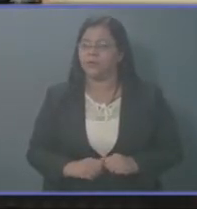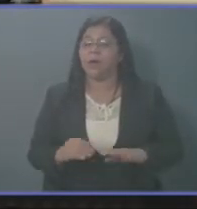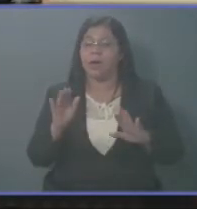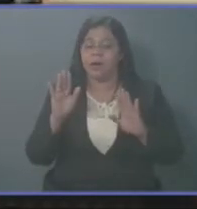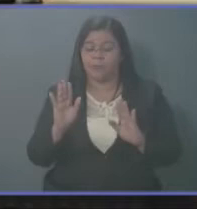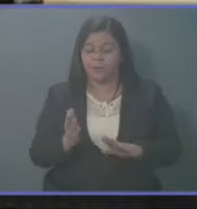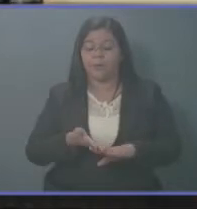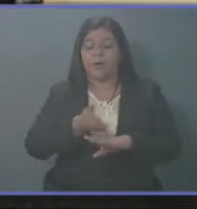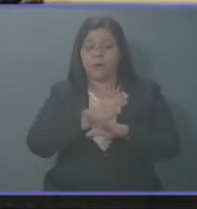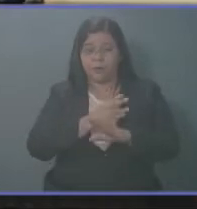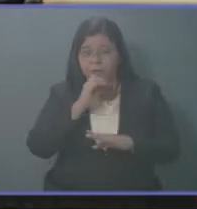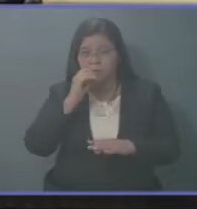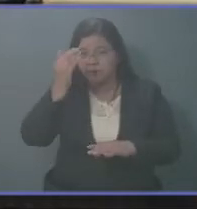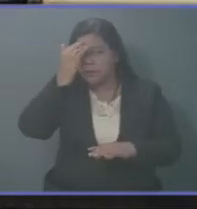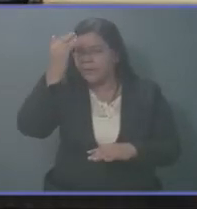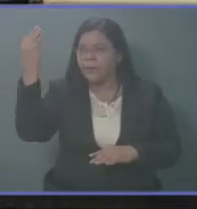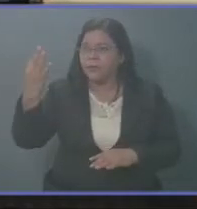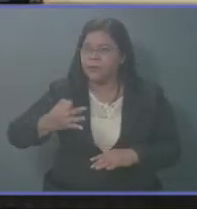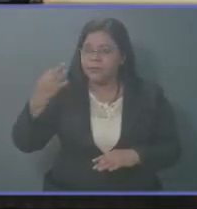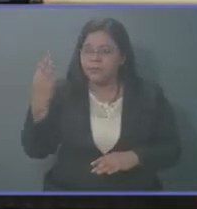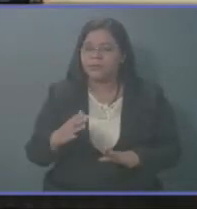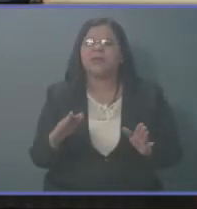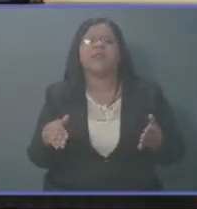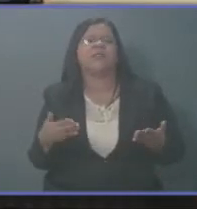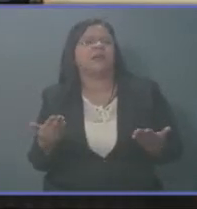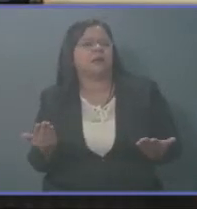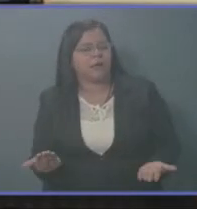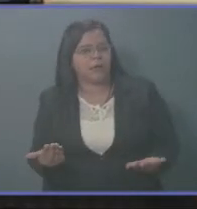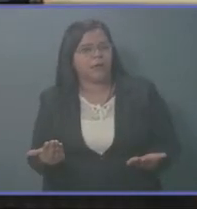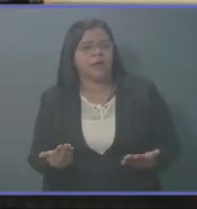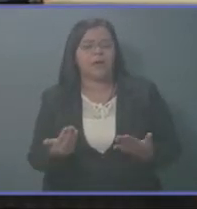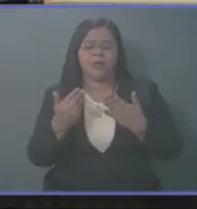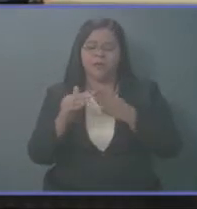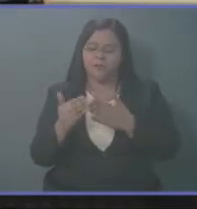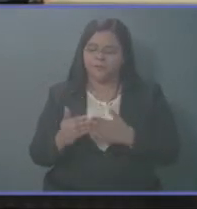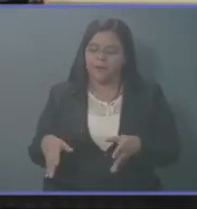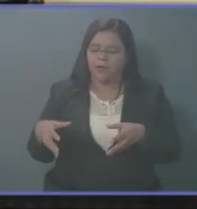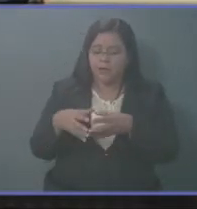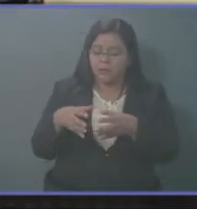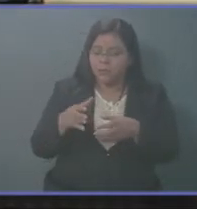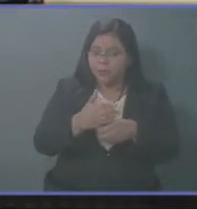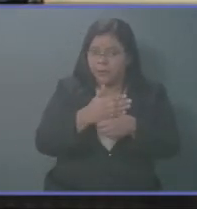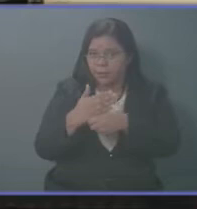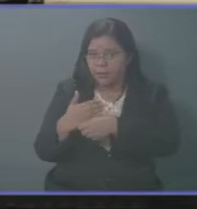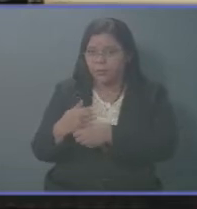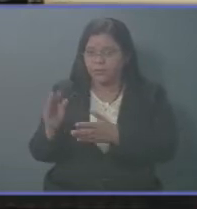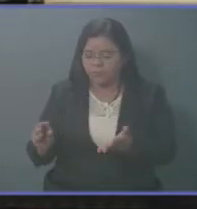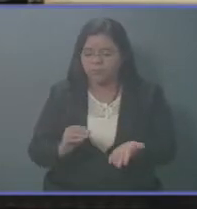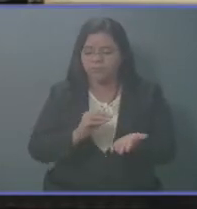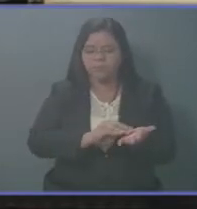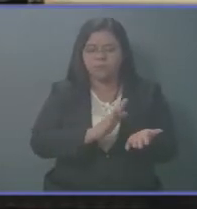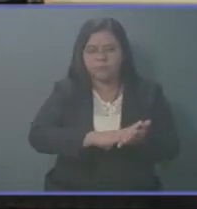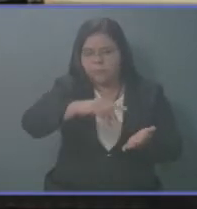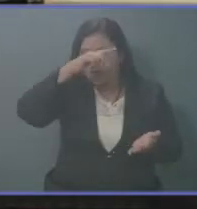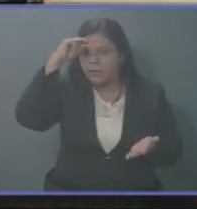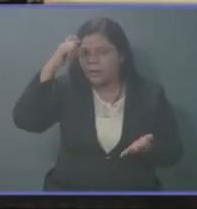anterior se deduce la necesidad de que la intervención de los distintos grupos parlamentarios reflejados en los trabajos de las respectivas comisiones y